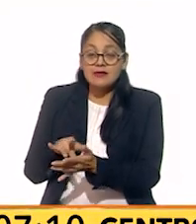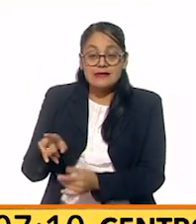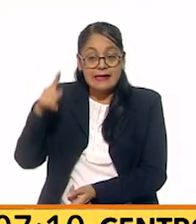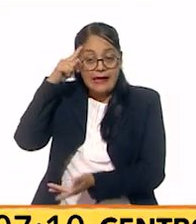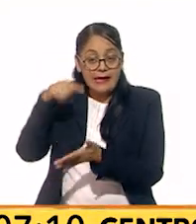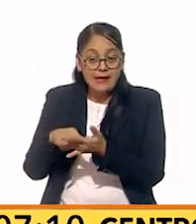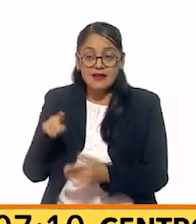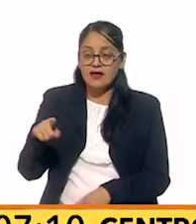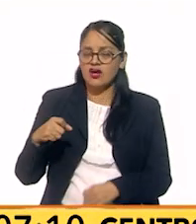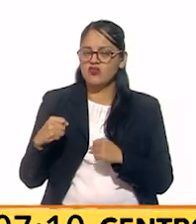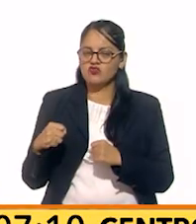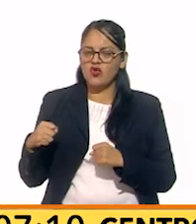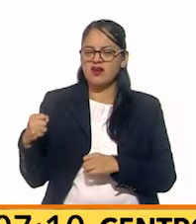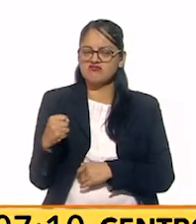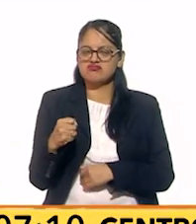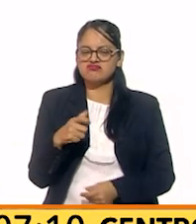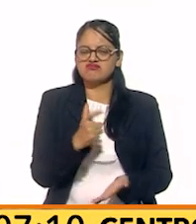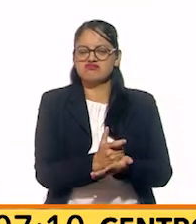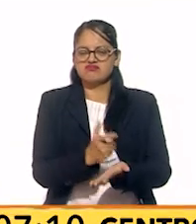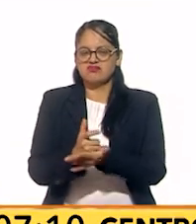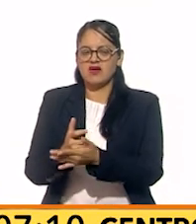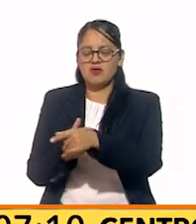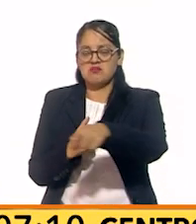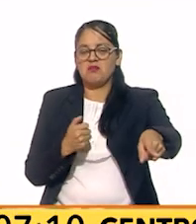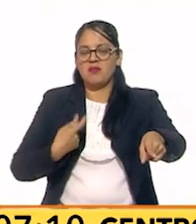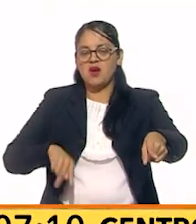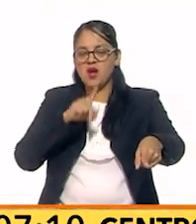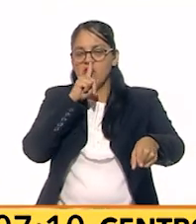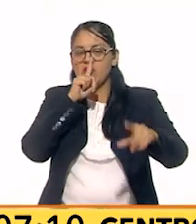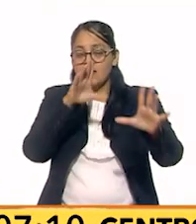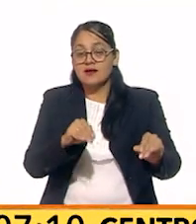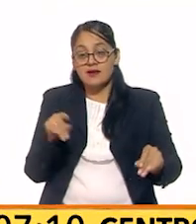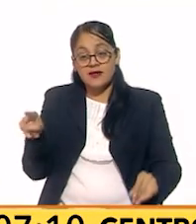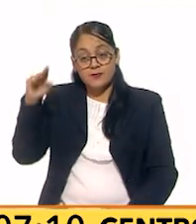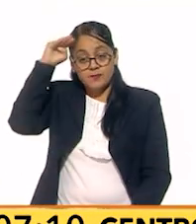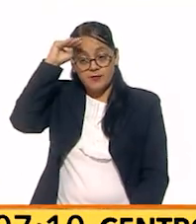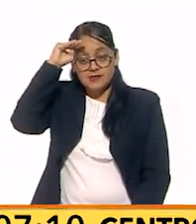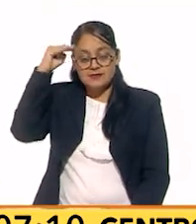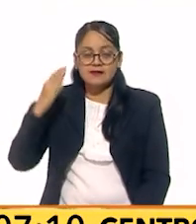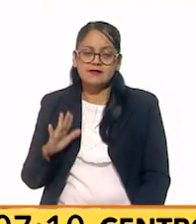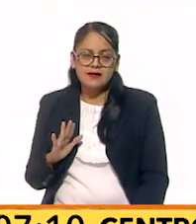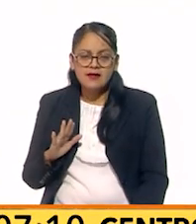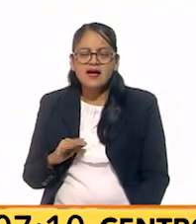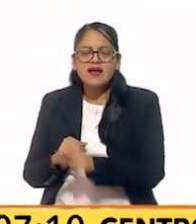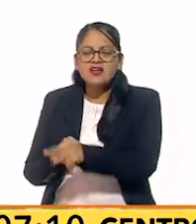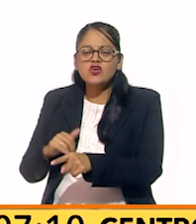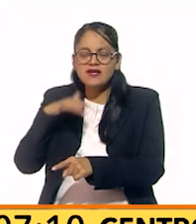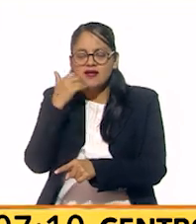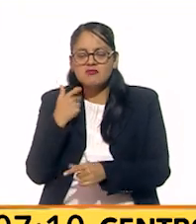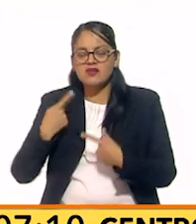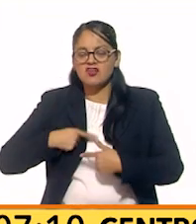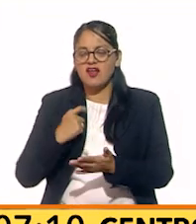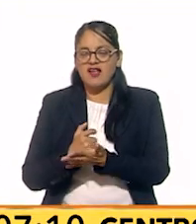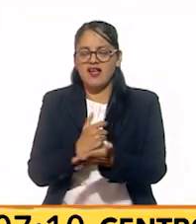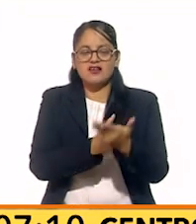la fuerza y con las amenazas pueden callar a las voces de las comunidades, pueden hacer que las personas no salgan de